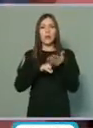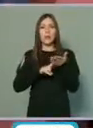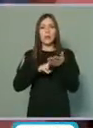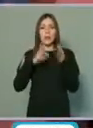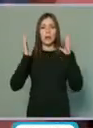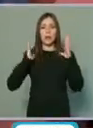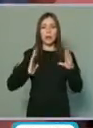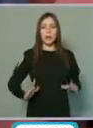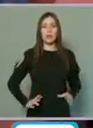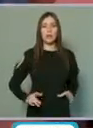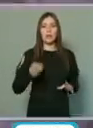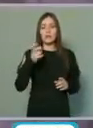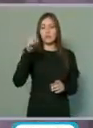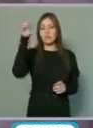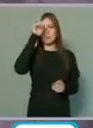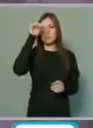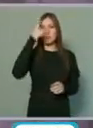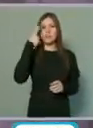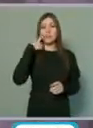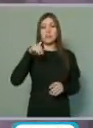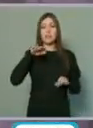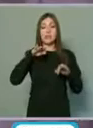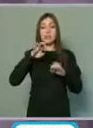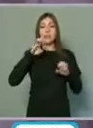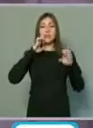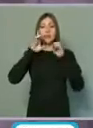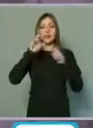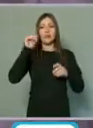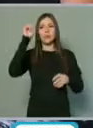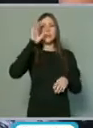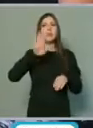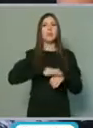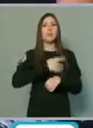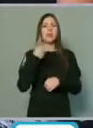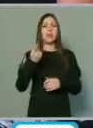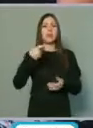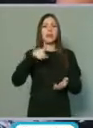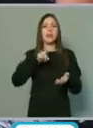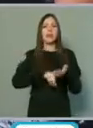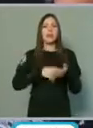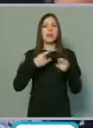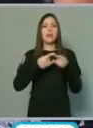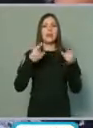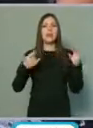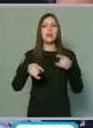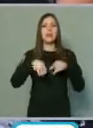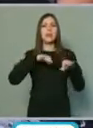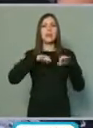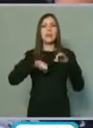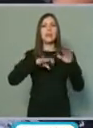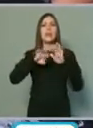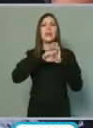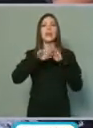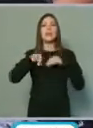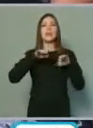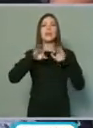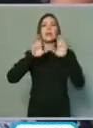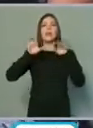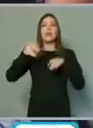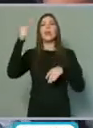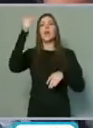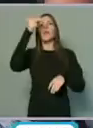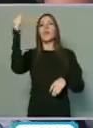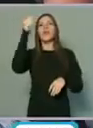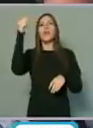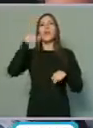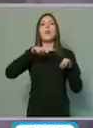sastre solamente no son recomendados, ya que tienen una historia de un color en servicio, por ejemplo, en hotelería, etcétera,